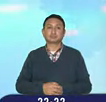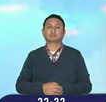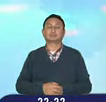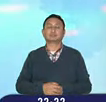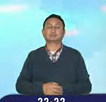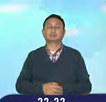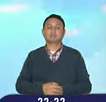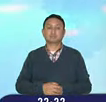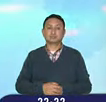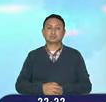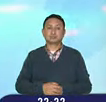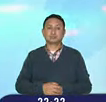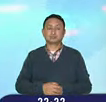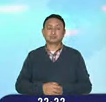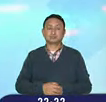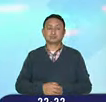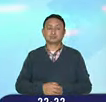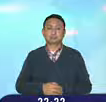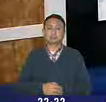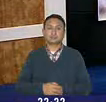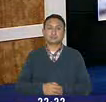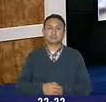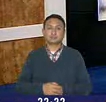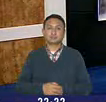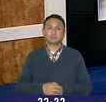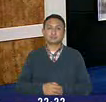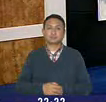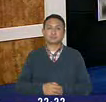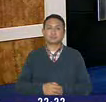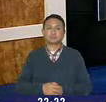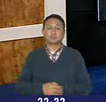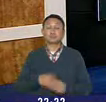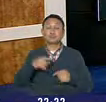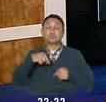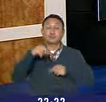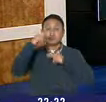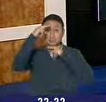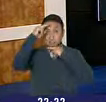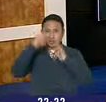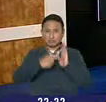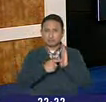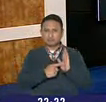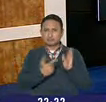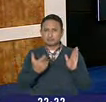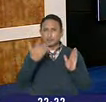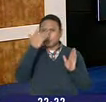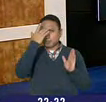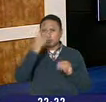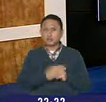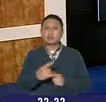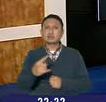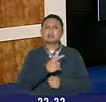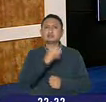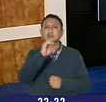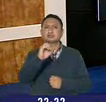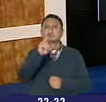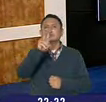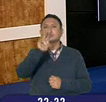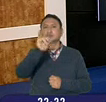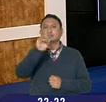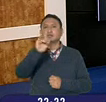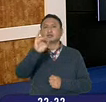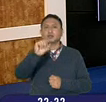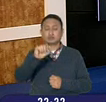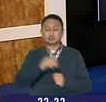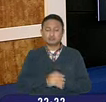Informó Ismenia Solórzano. En la siguiente nota detallamos el porqué la captura de Ovidio Guzmán López.